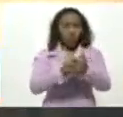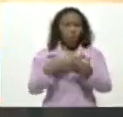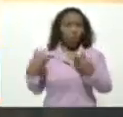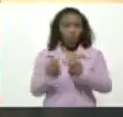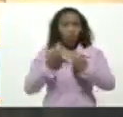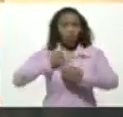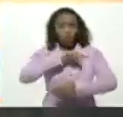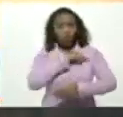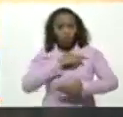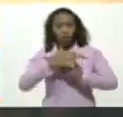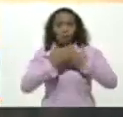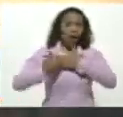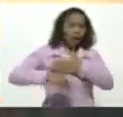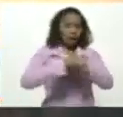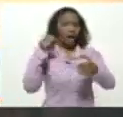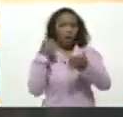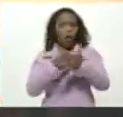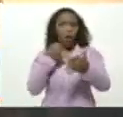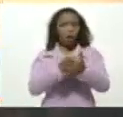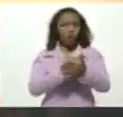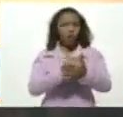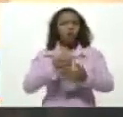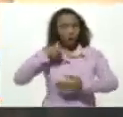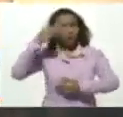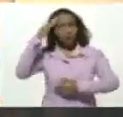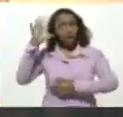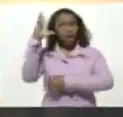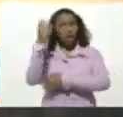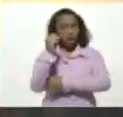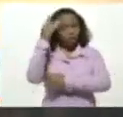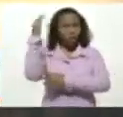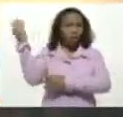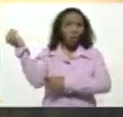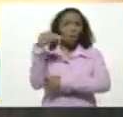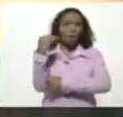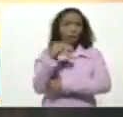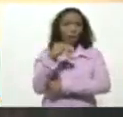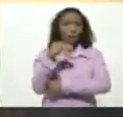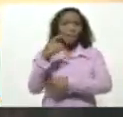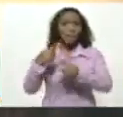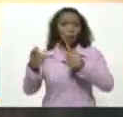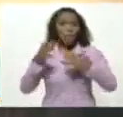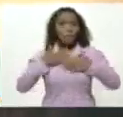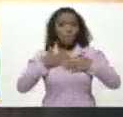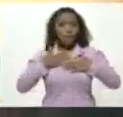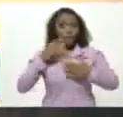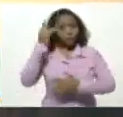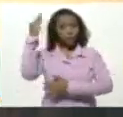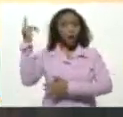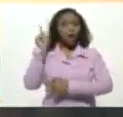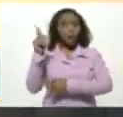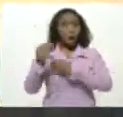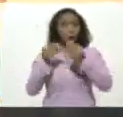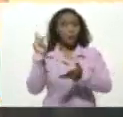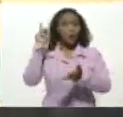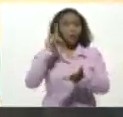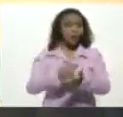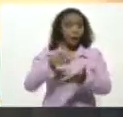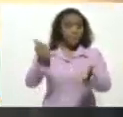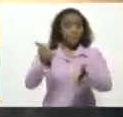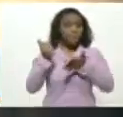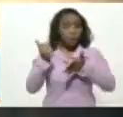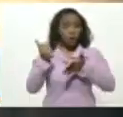y dándole para adelante en la lucha, y sé que usted está logrando sueños y va a lograr más sueños. Pero uno de mis sueños es, así como llegan las bolsas